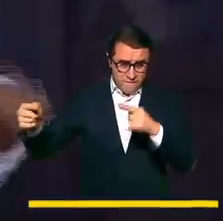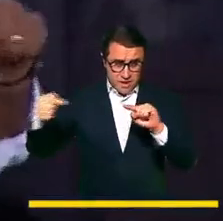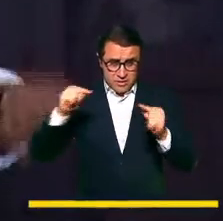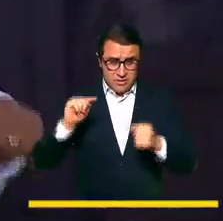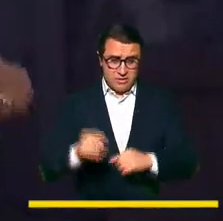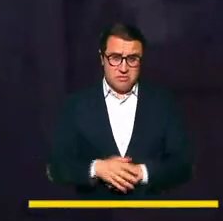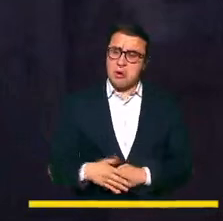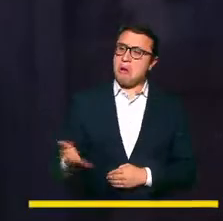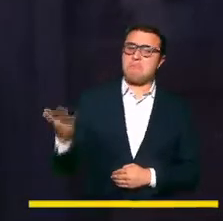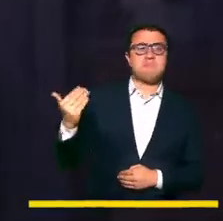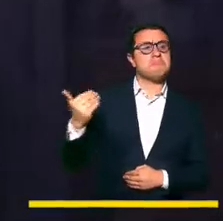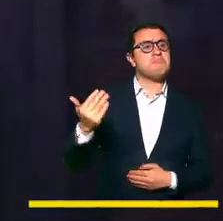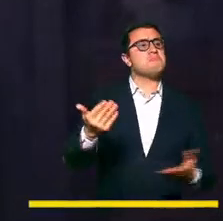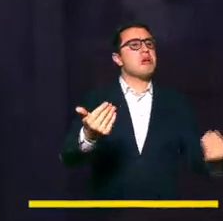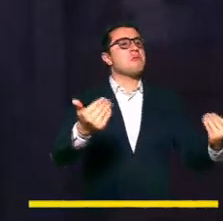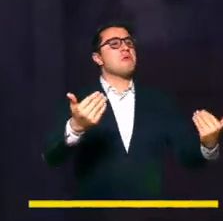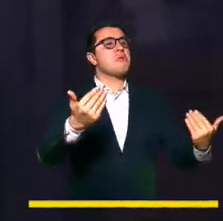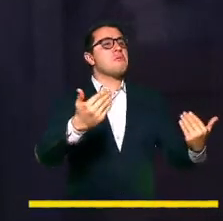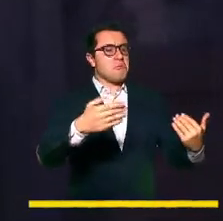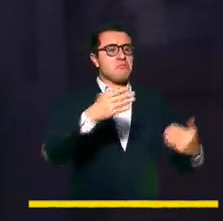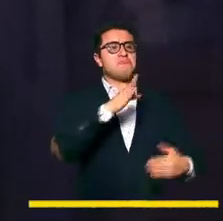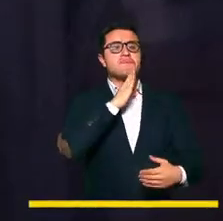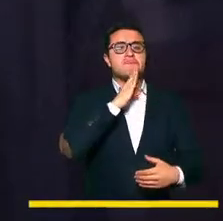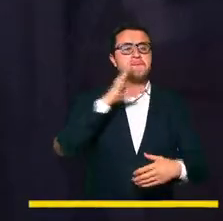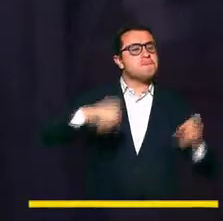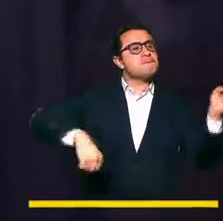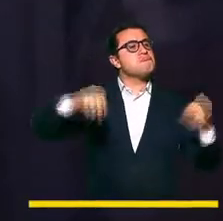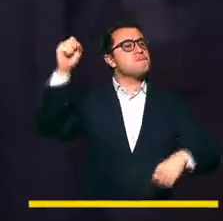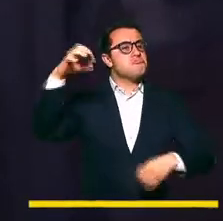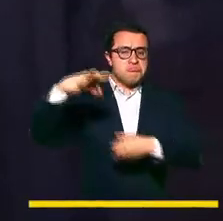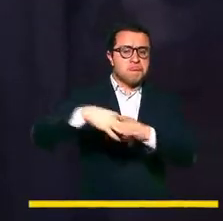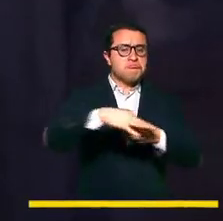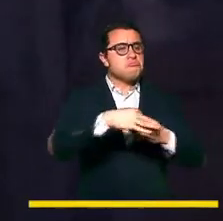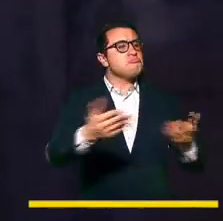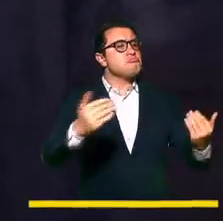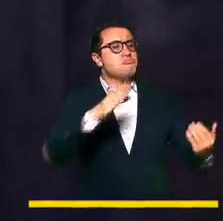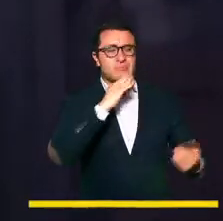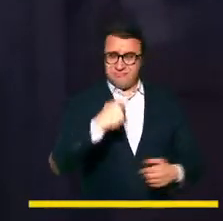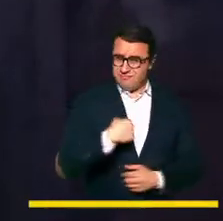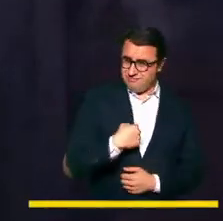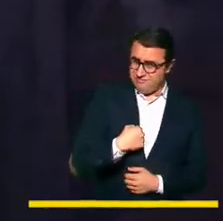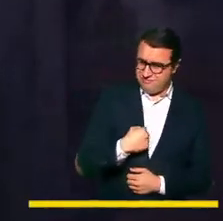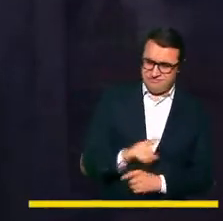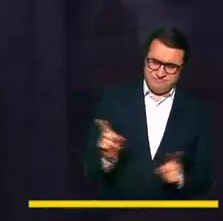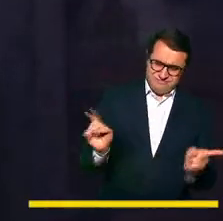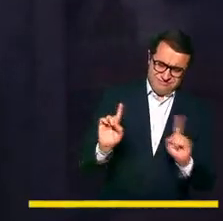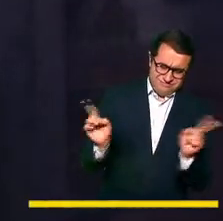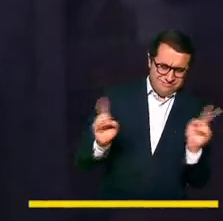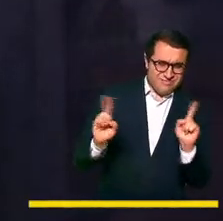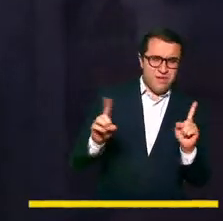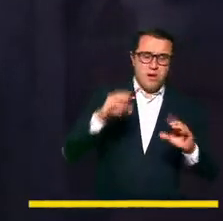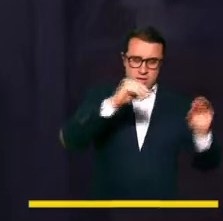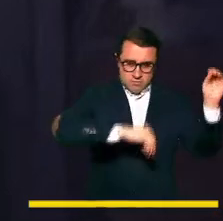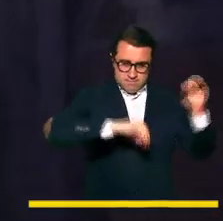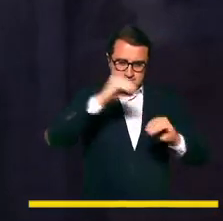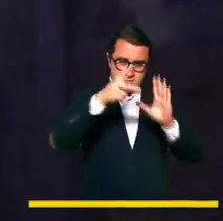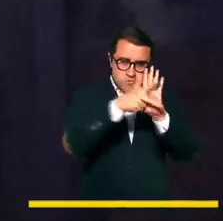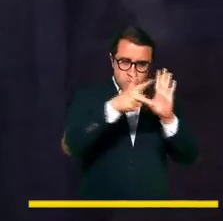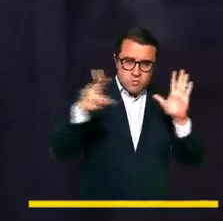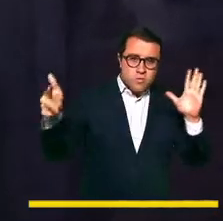y medimos fuerzas, dicen ahí como los... No, la constituyente, el